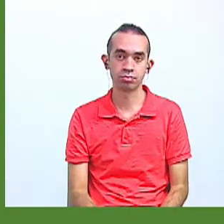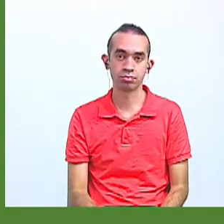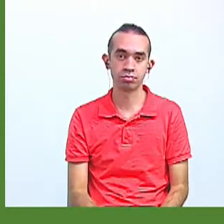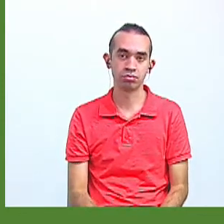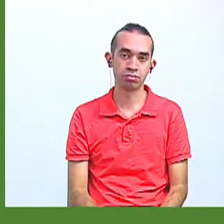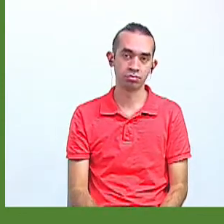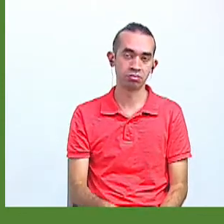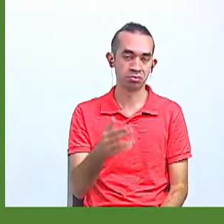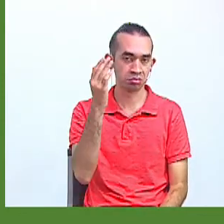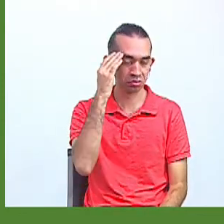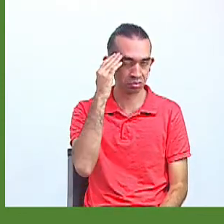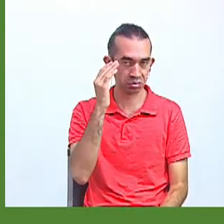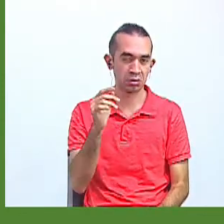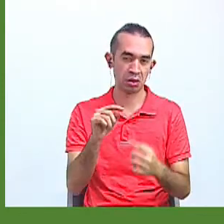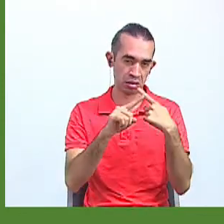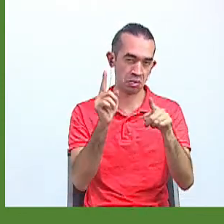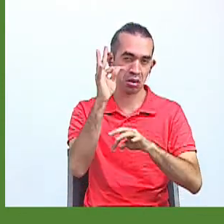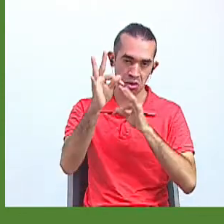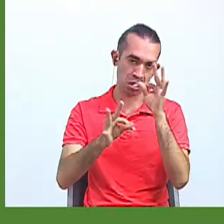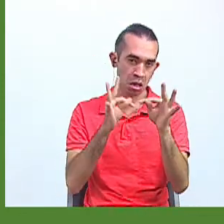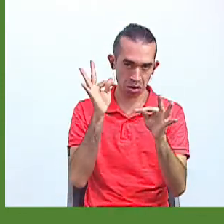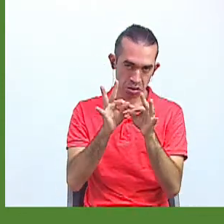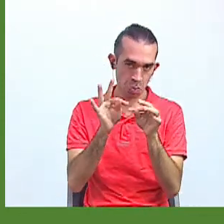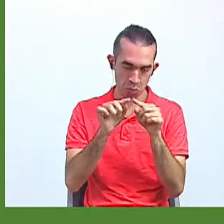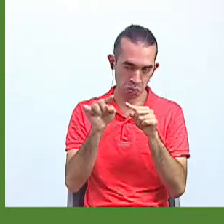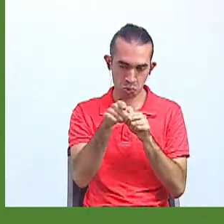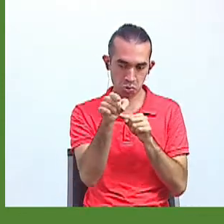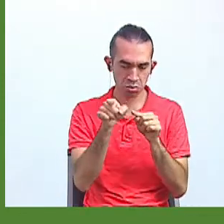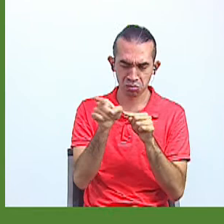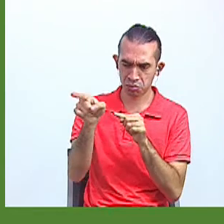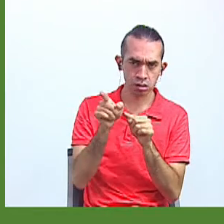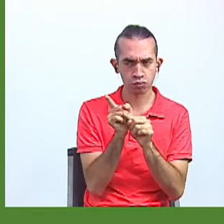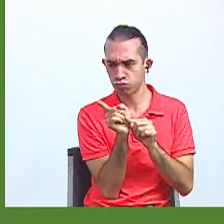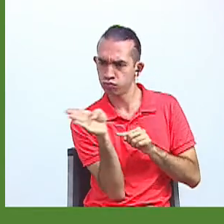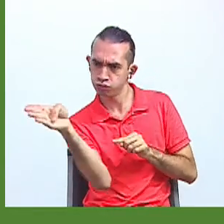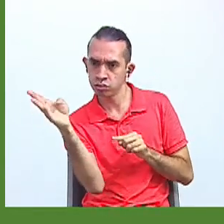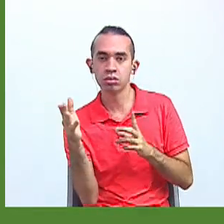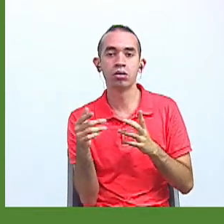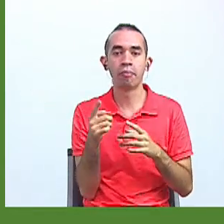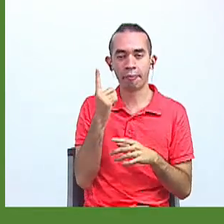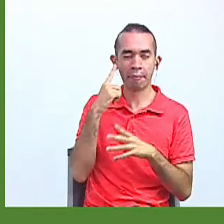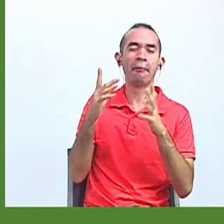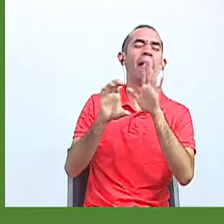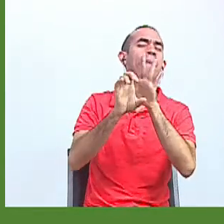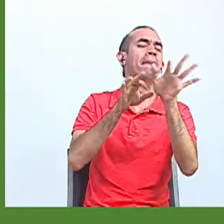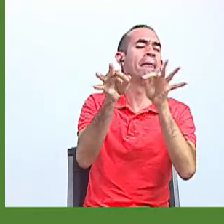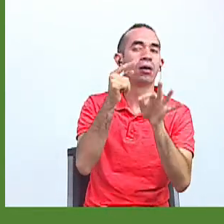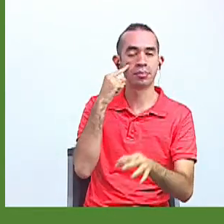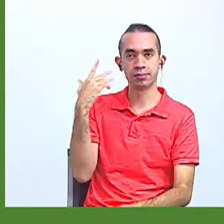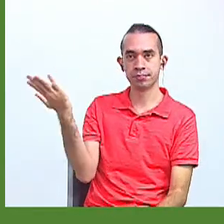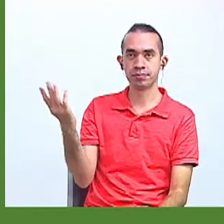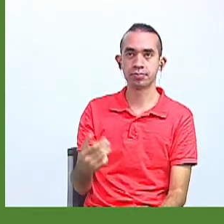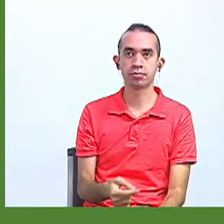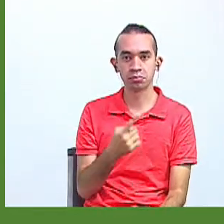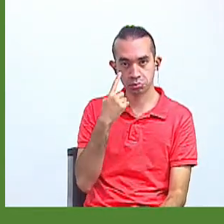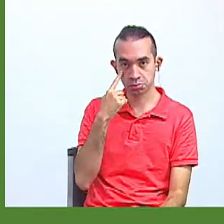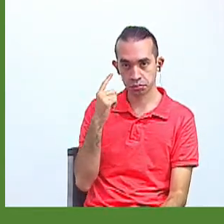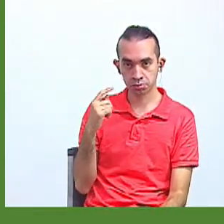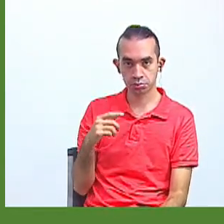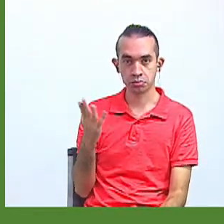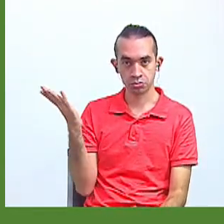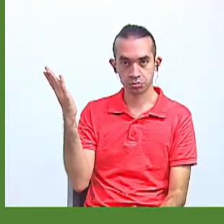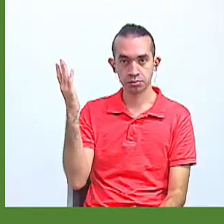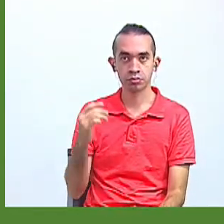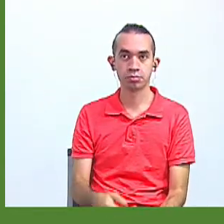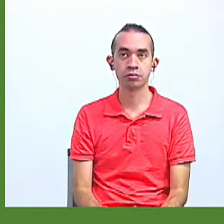trayectoria, distancia y desplazamiento. Por eso veamos qué pasa en esta imagen. Veamos en este momento. Observen.